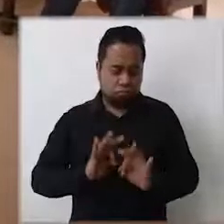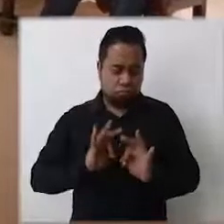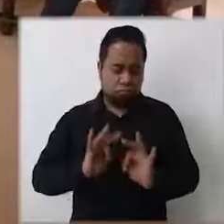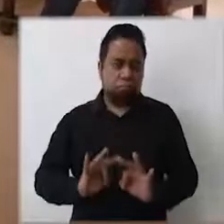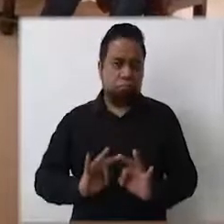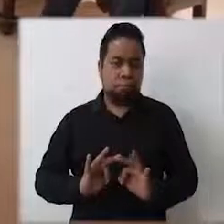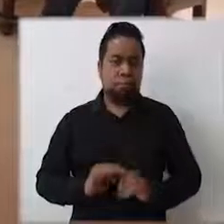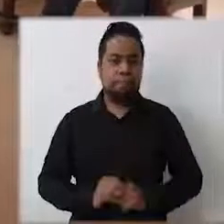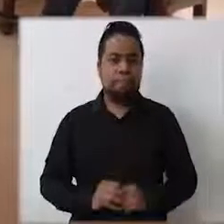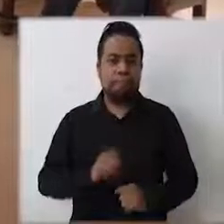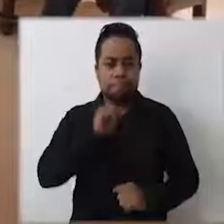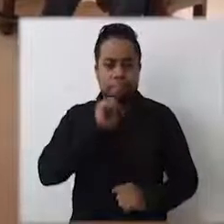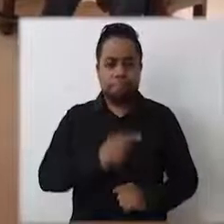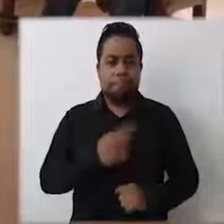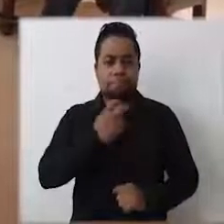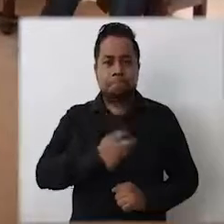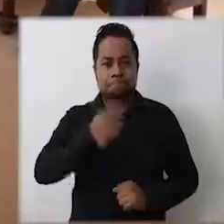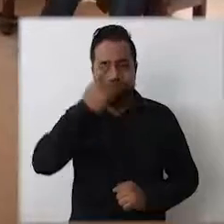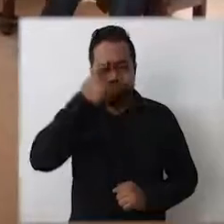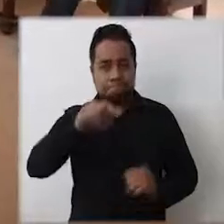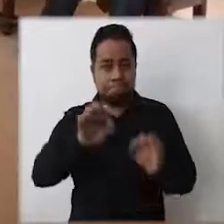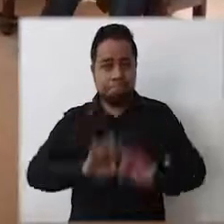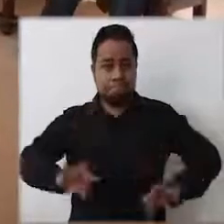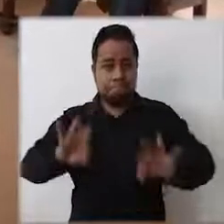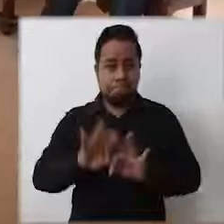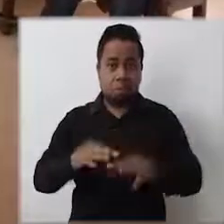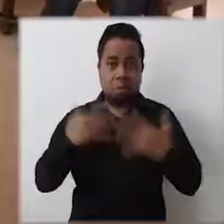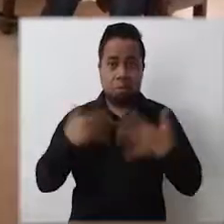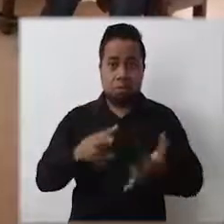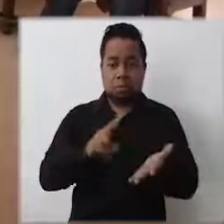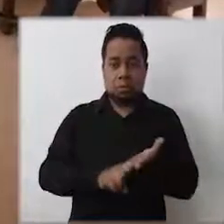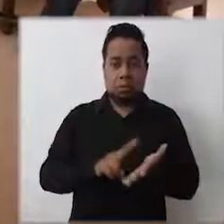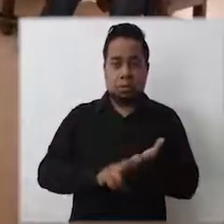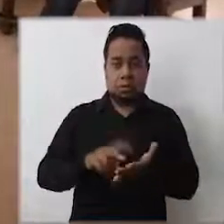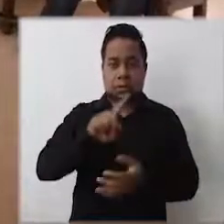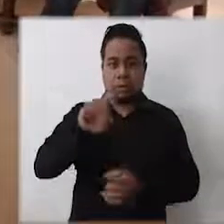Aprobado por unanimidad, señor presidente. Muchas gracias.